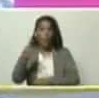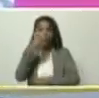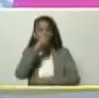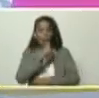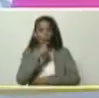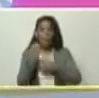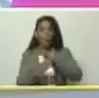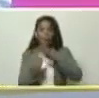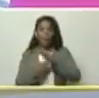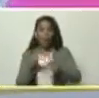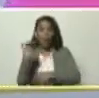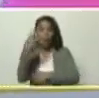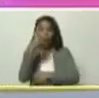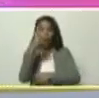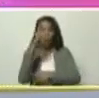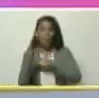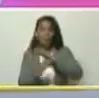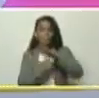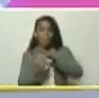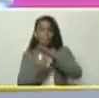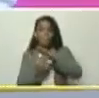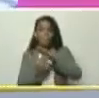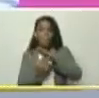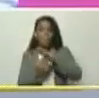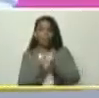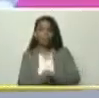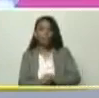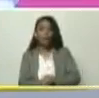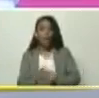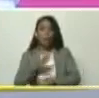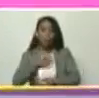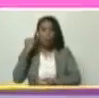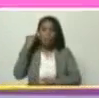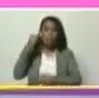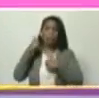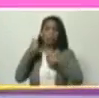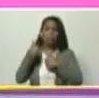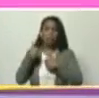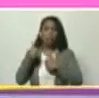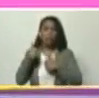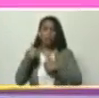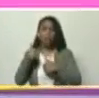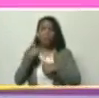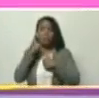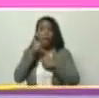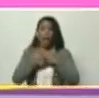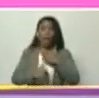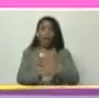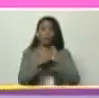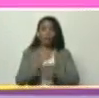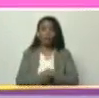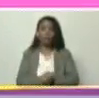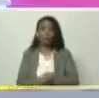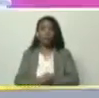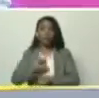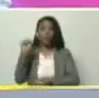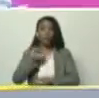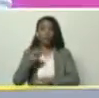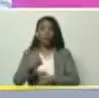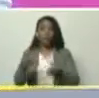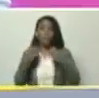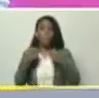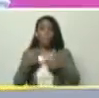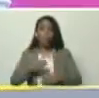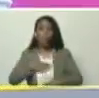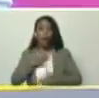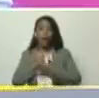bachillerato. Desde cuarto año de bachillerato. Me parece muy buena idea porque sería bien adelantado, ¿eh? Sí, para